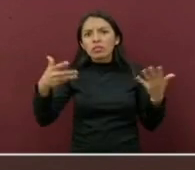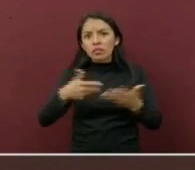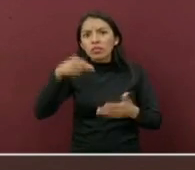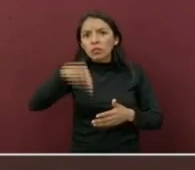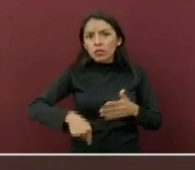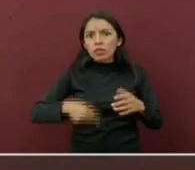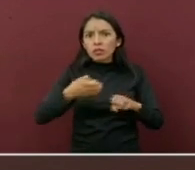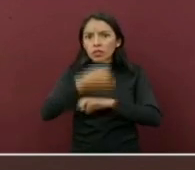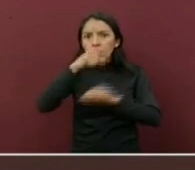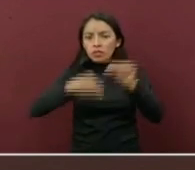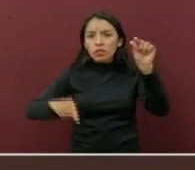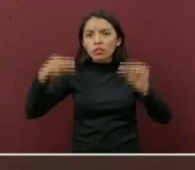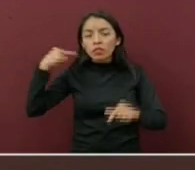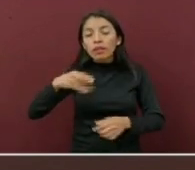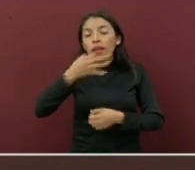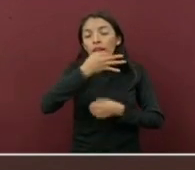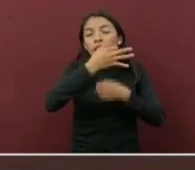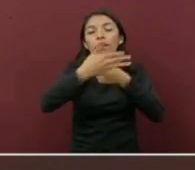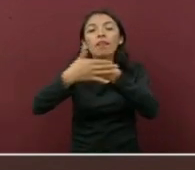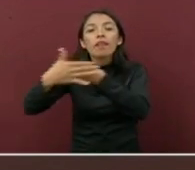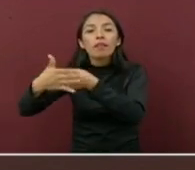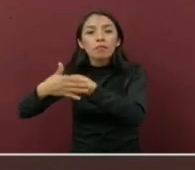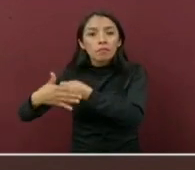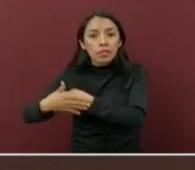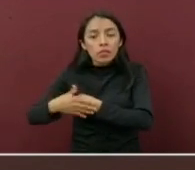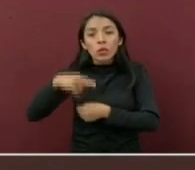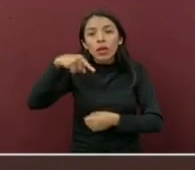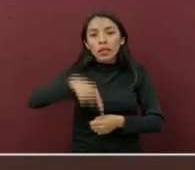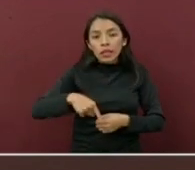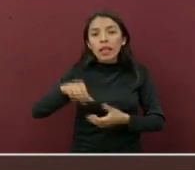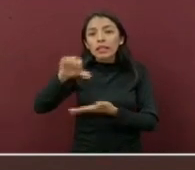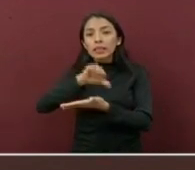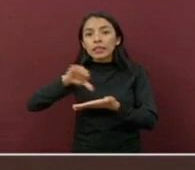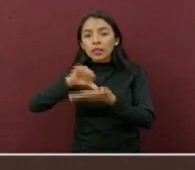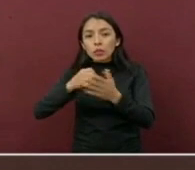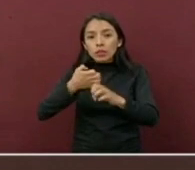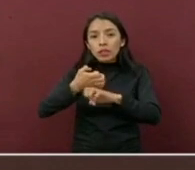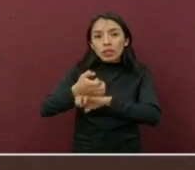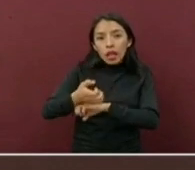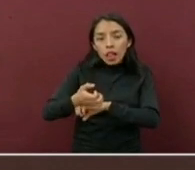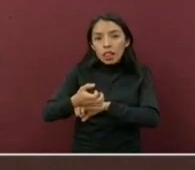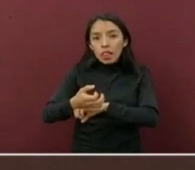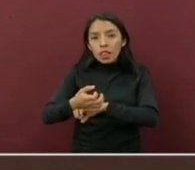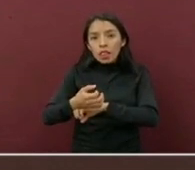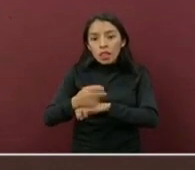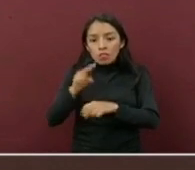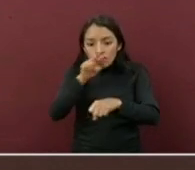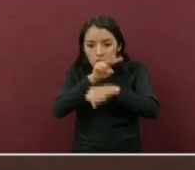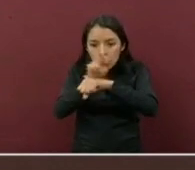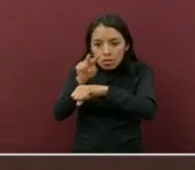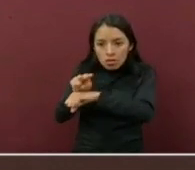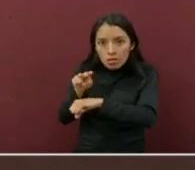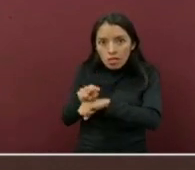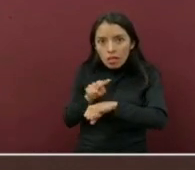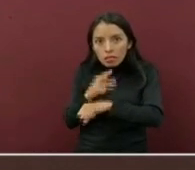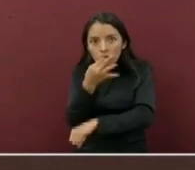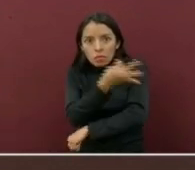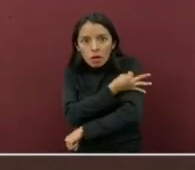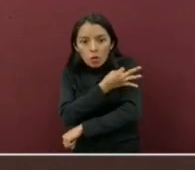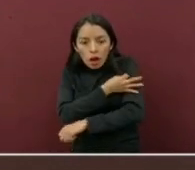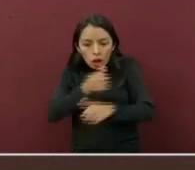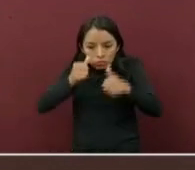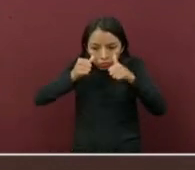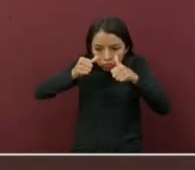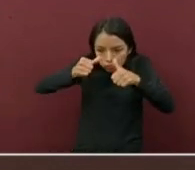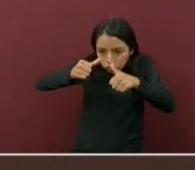informo que el centro estatal de farmacovigilancia está al pendiente en el caso de